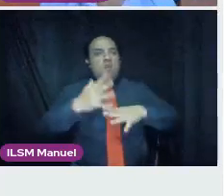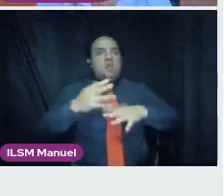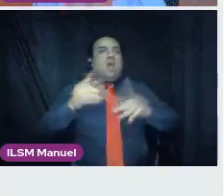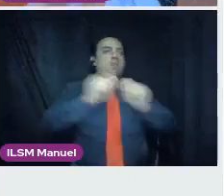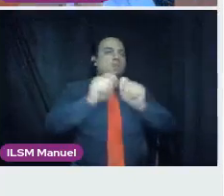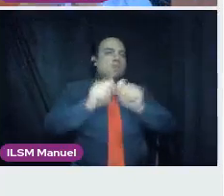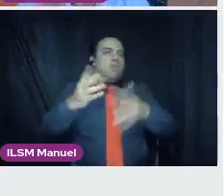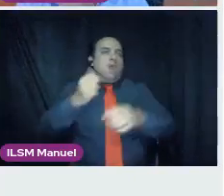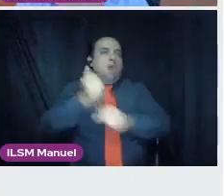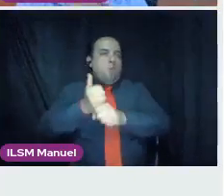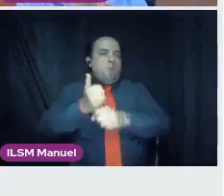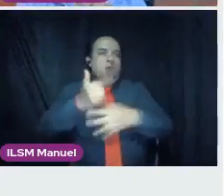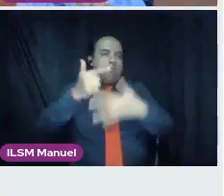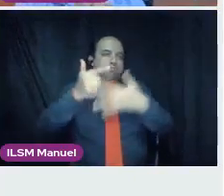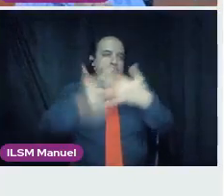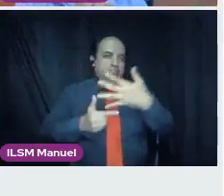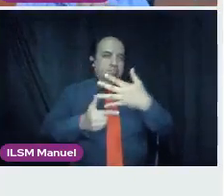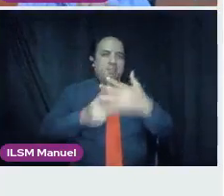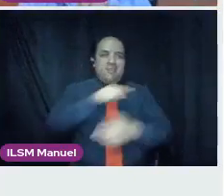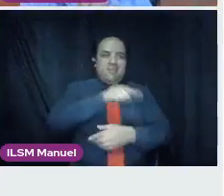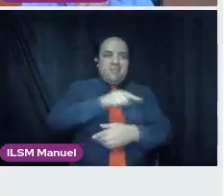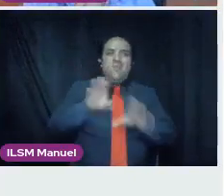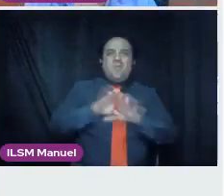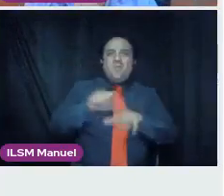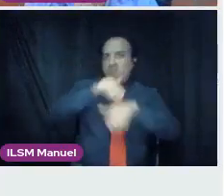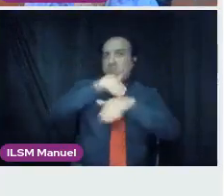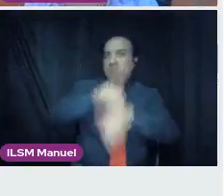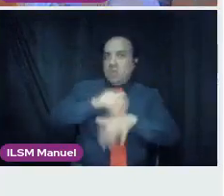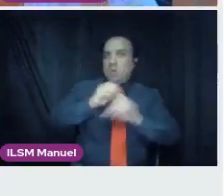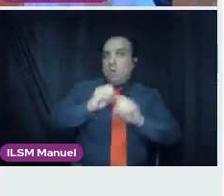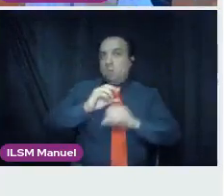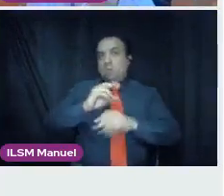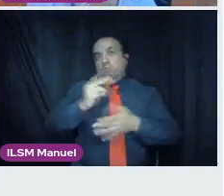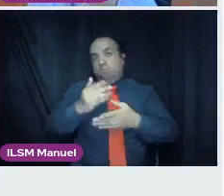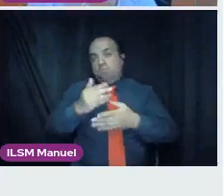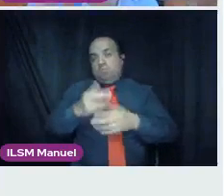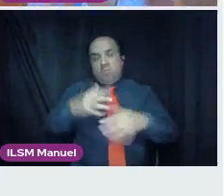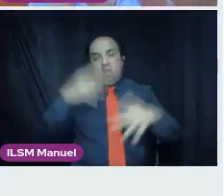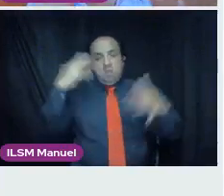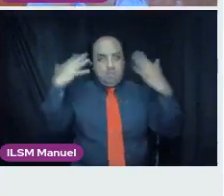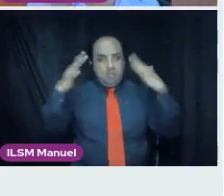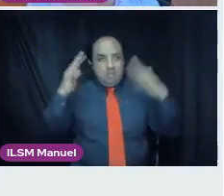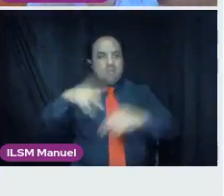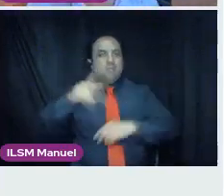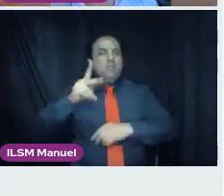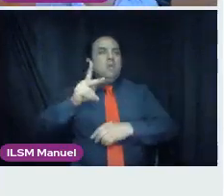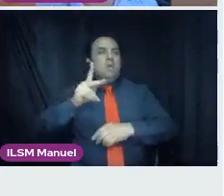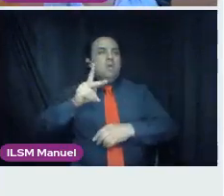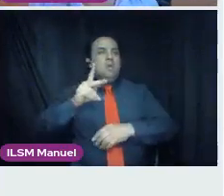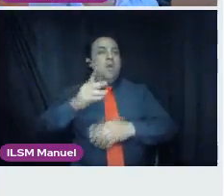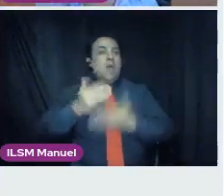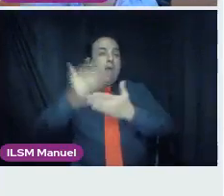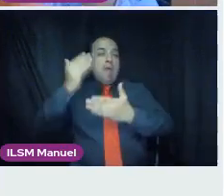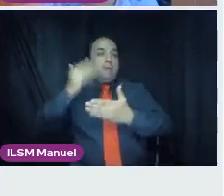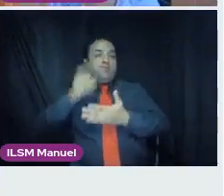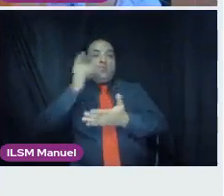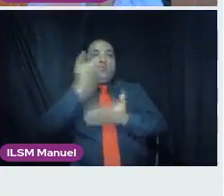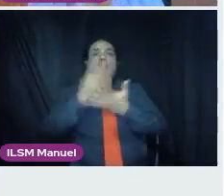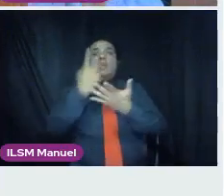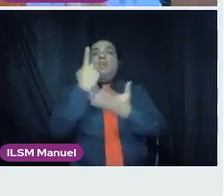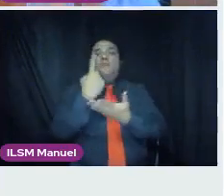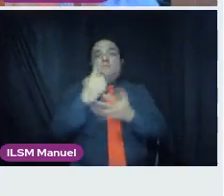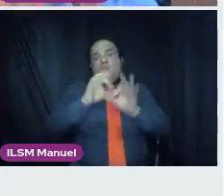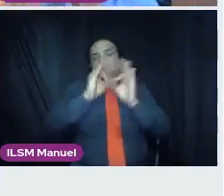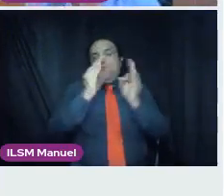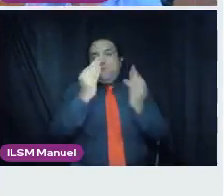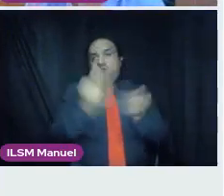etc. Sin embargo, solo se concebía en el pasado a un único tipo de familia,